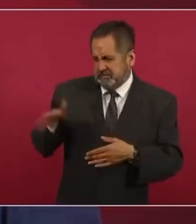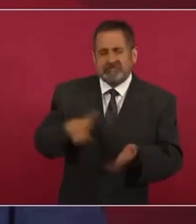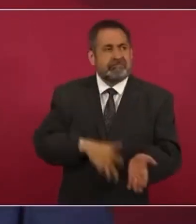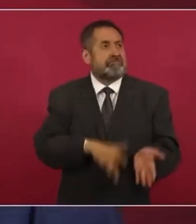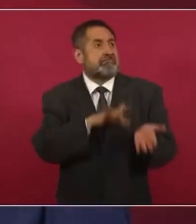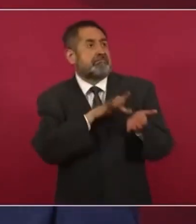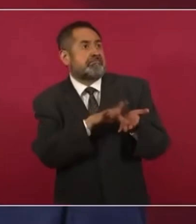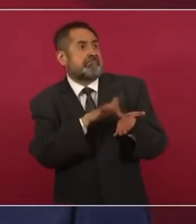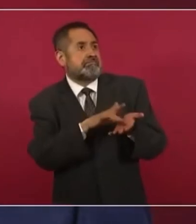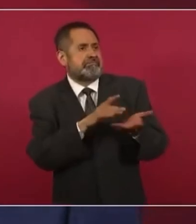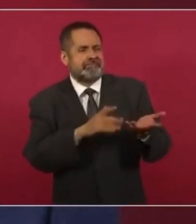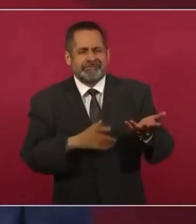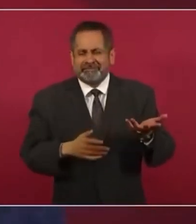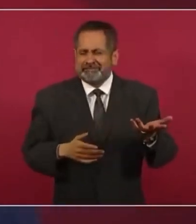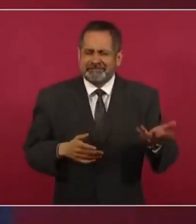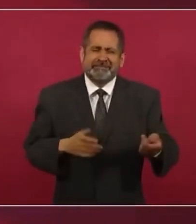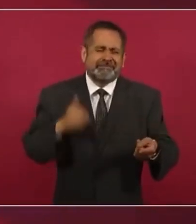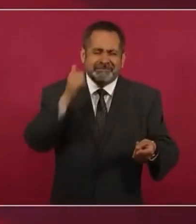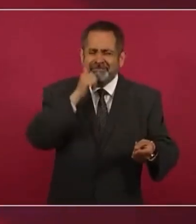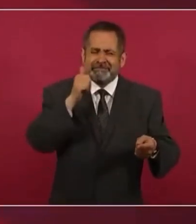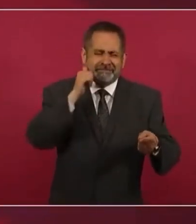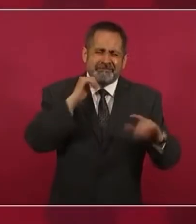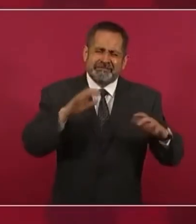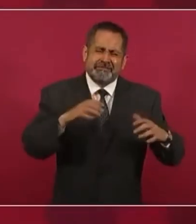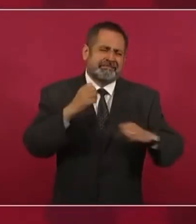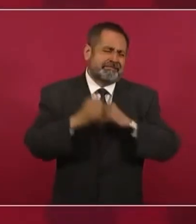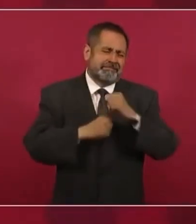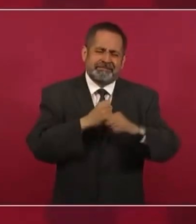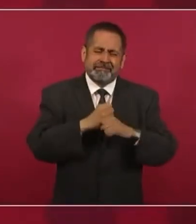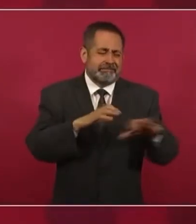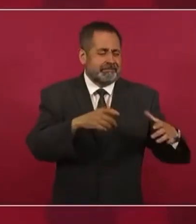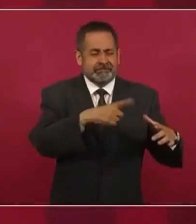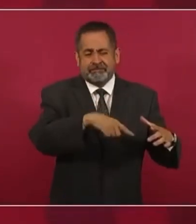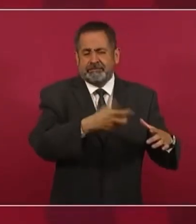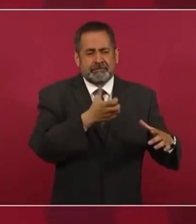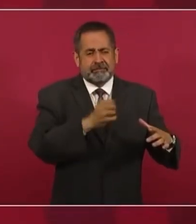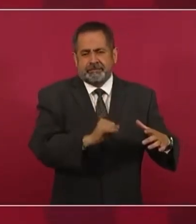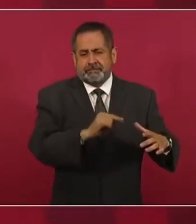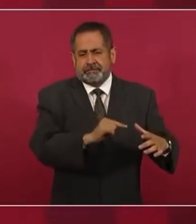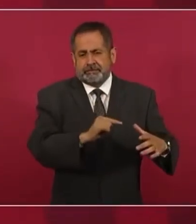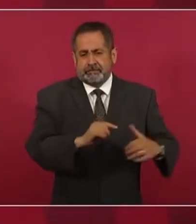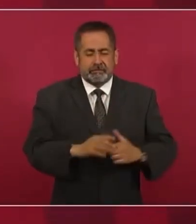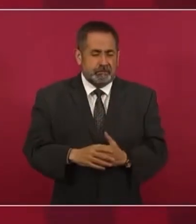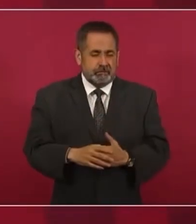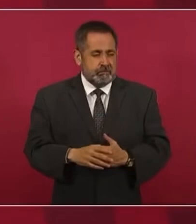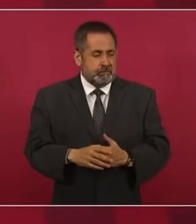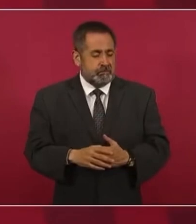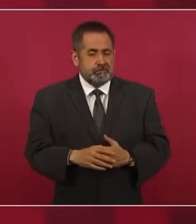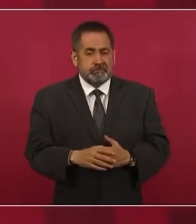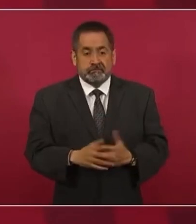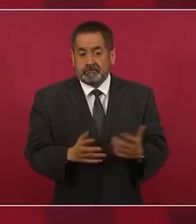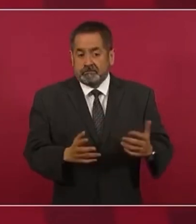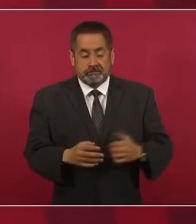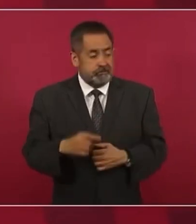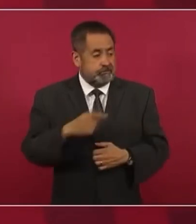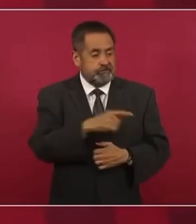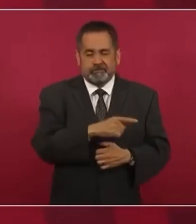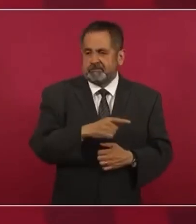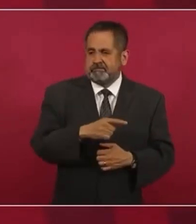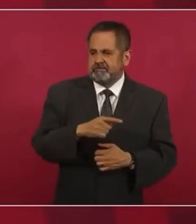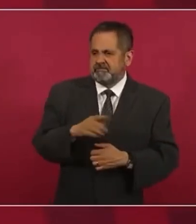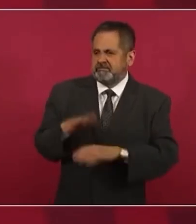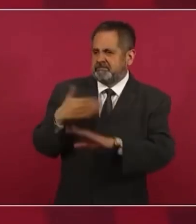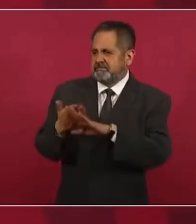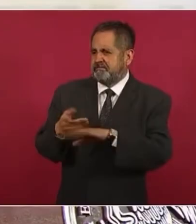a los intereses extranjeros en contra del interés